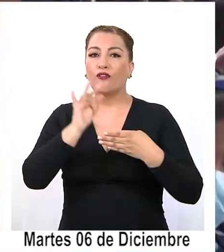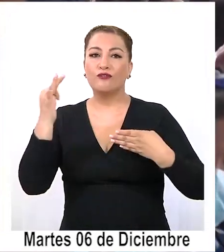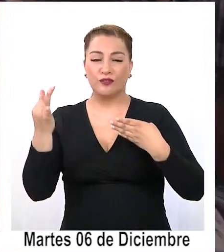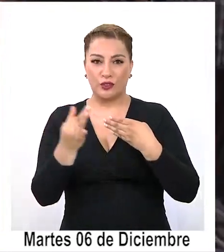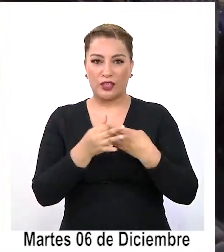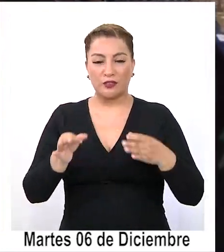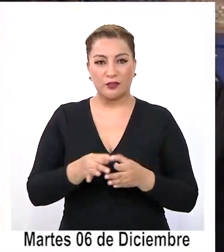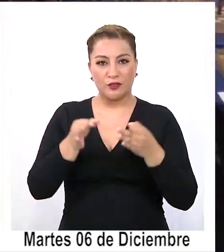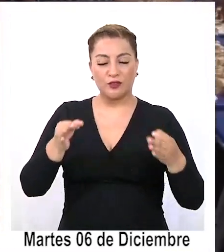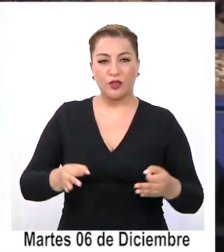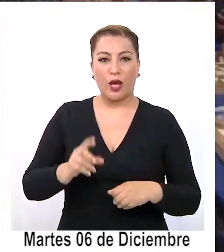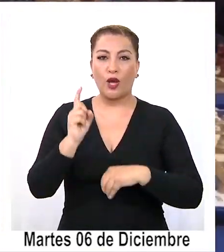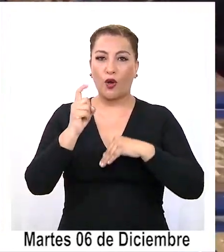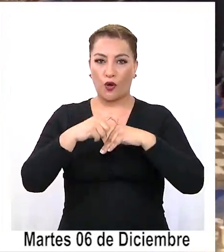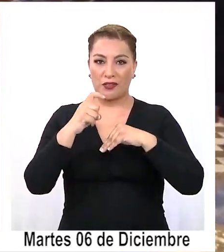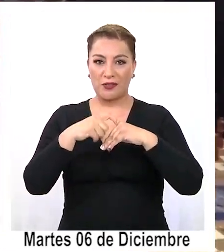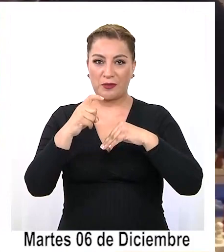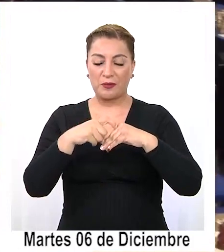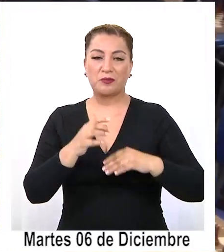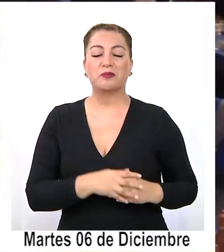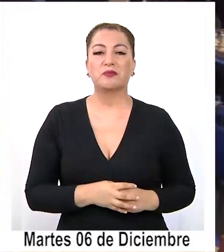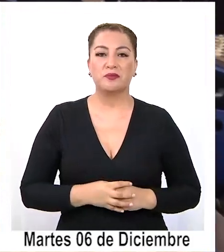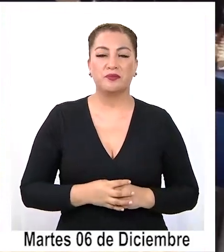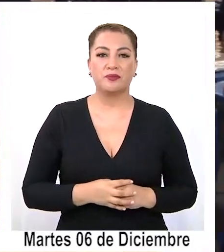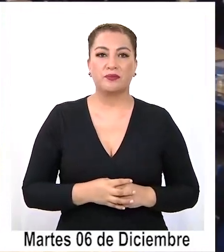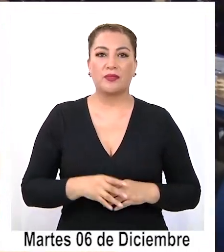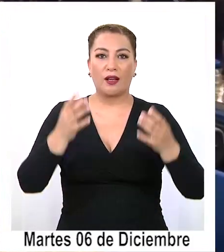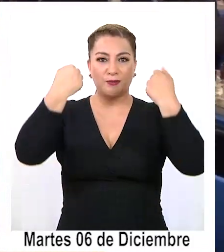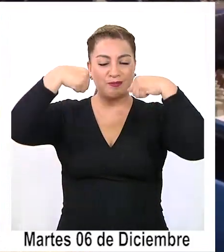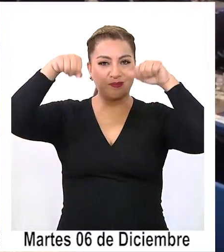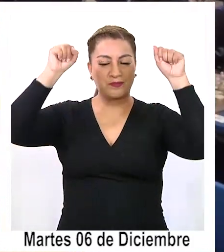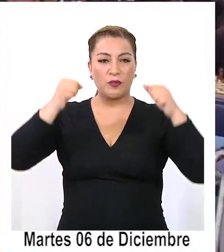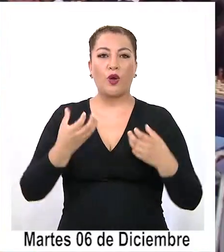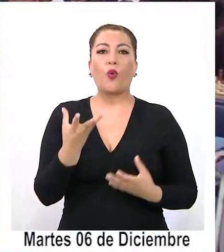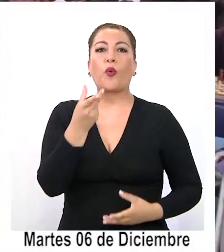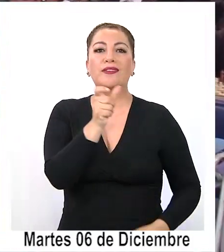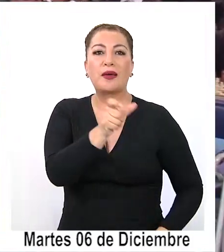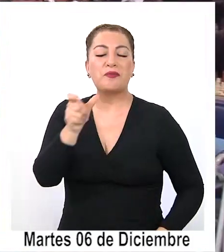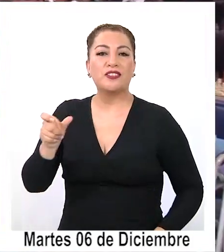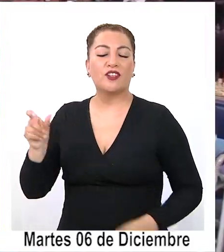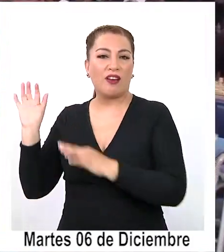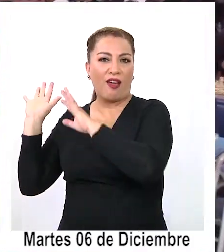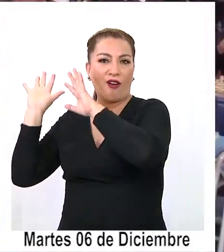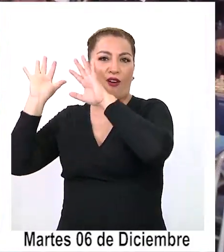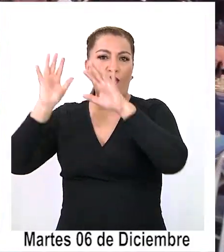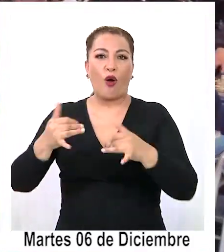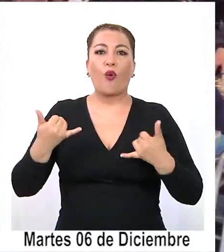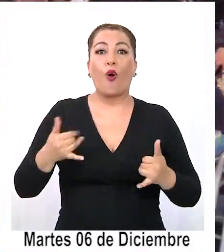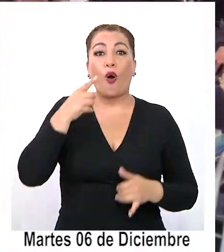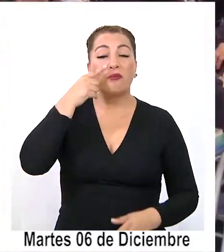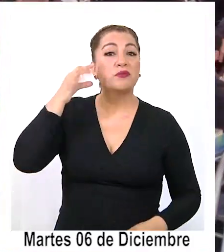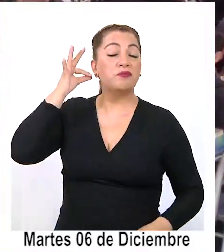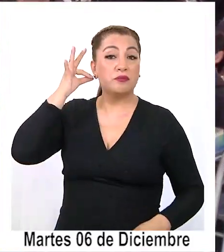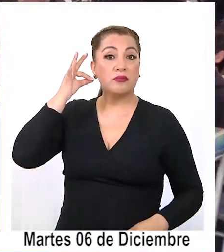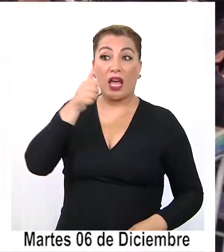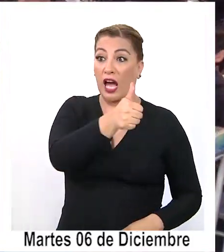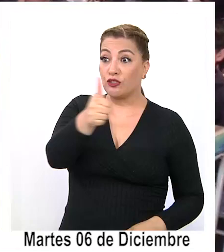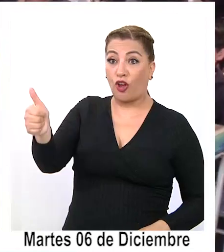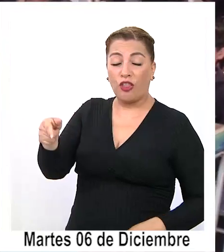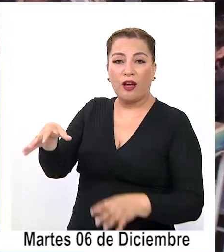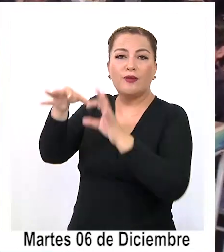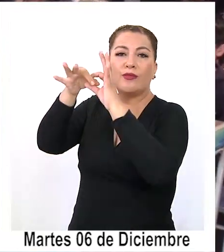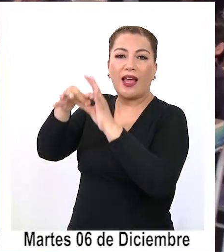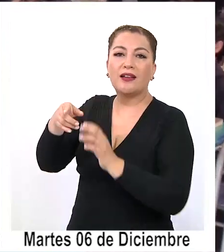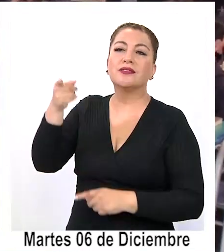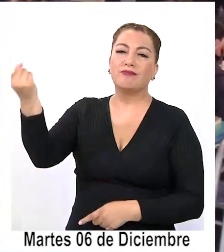Educacional Coyahuasi. Se bate un récord por la cantidad de jugadores y jugadoras y agradecerle a ellos, a ellos